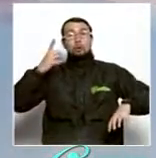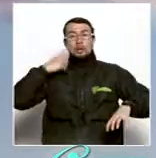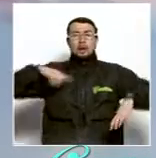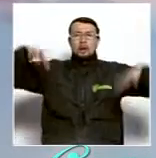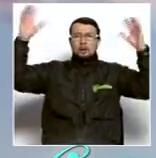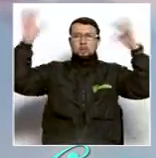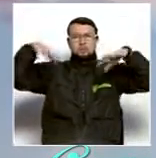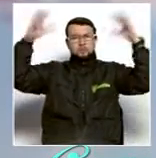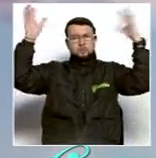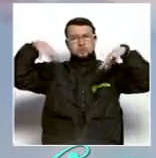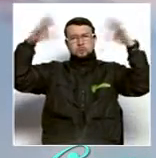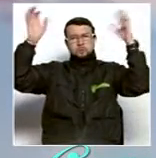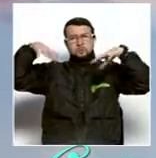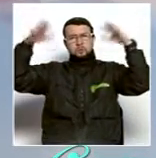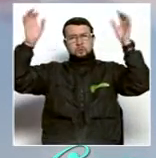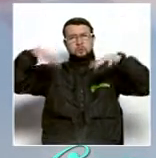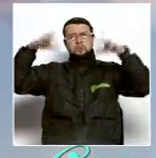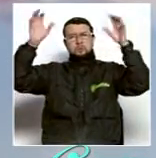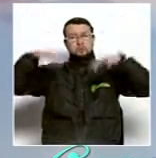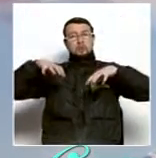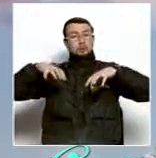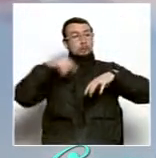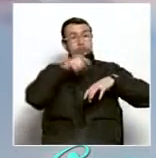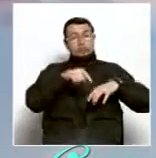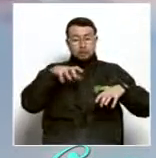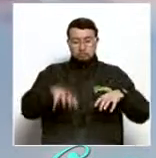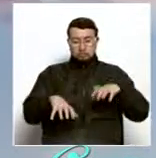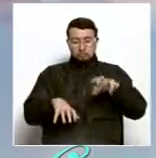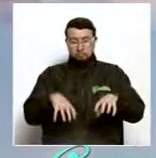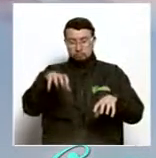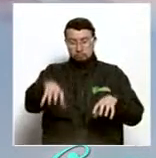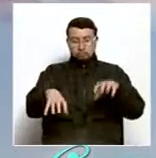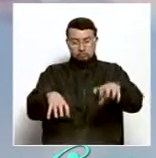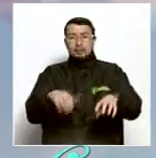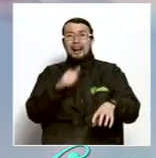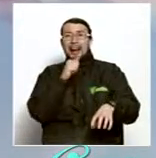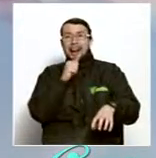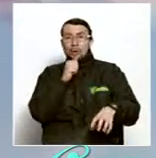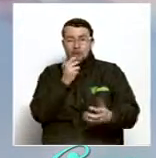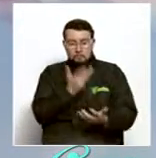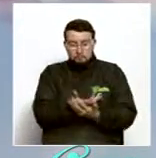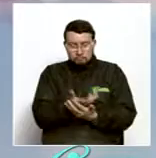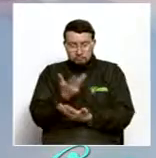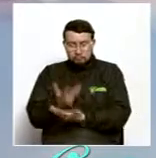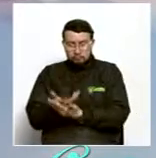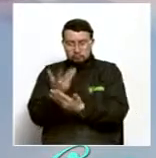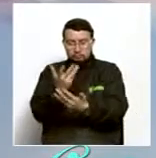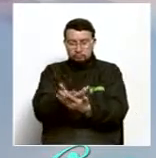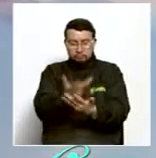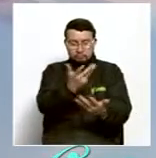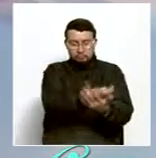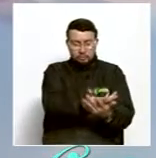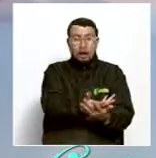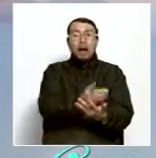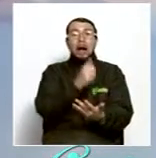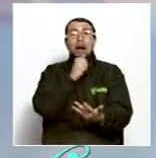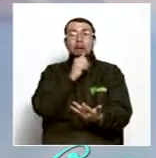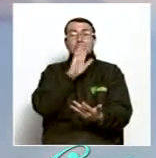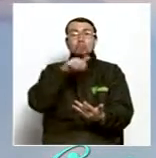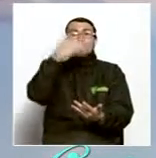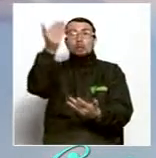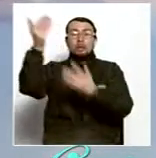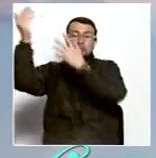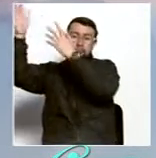fuerte y todos esos roticos se llenaron de agua. Y se vino un talud de tierra y tapó